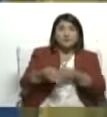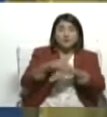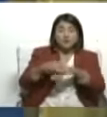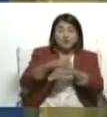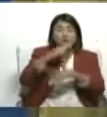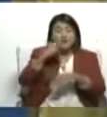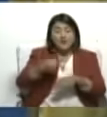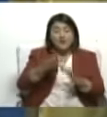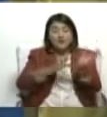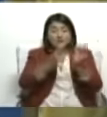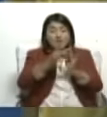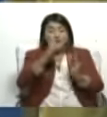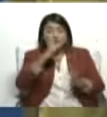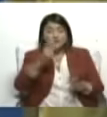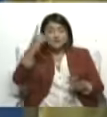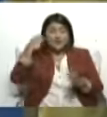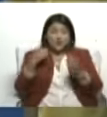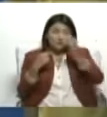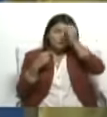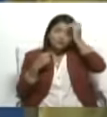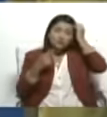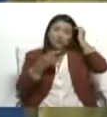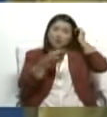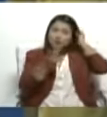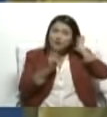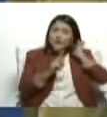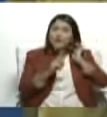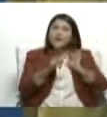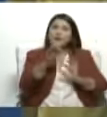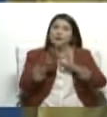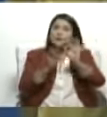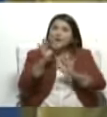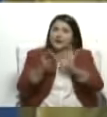abril del año pasado, en ese entonces ustedes adelantaron